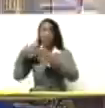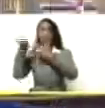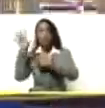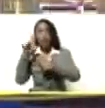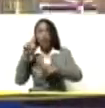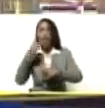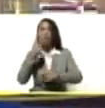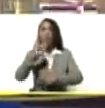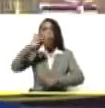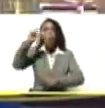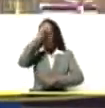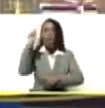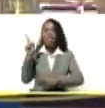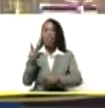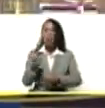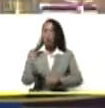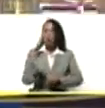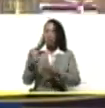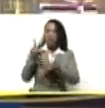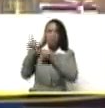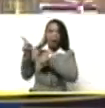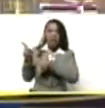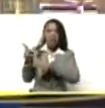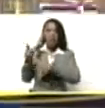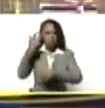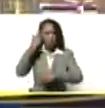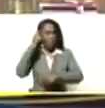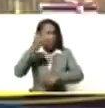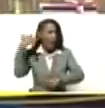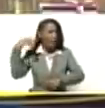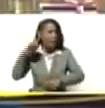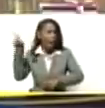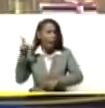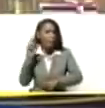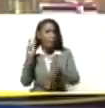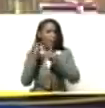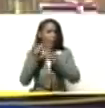julio borges son una plaga dijo te recuerda verdad